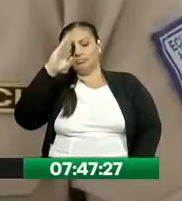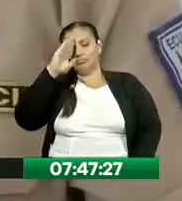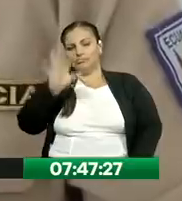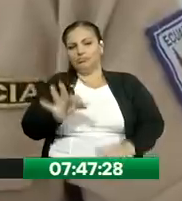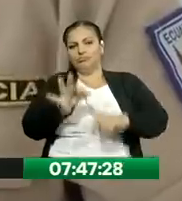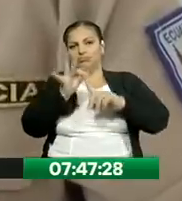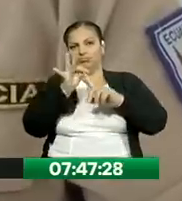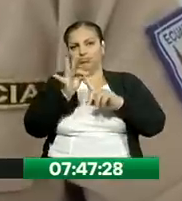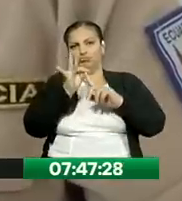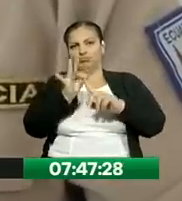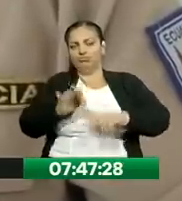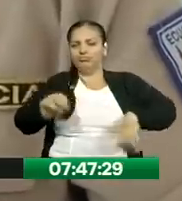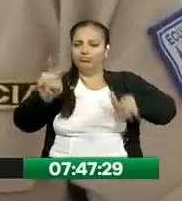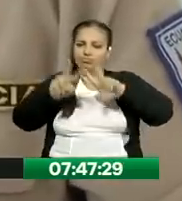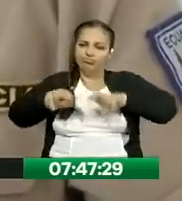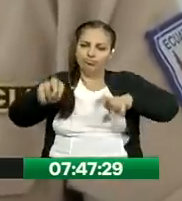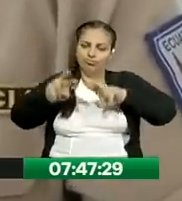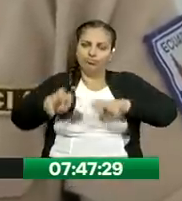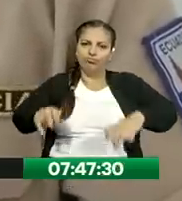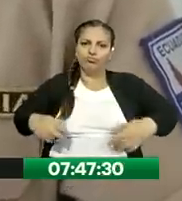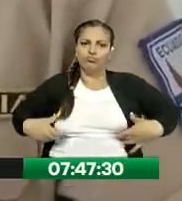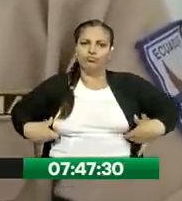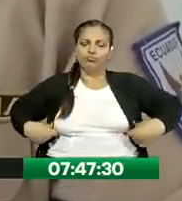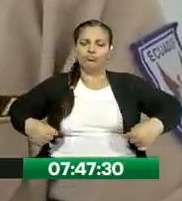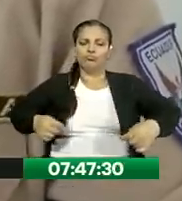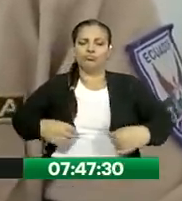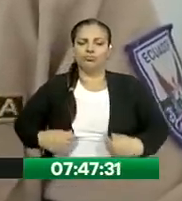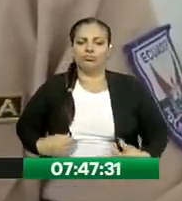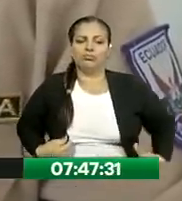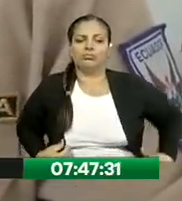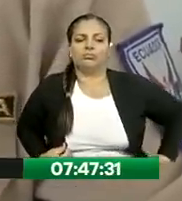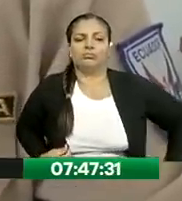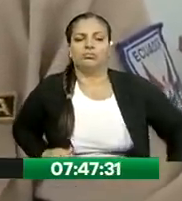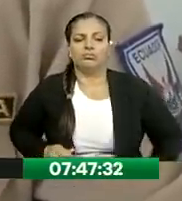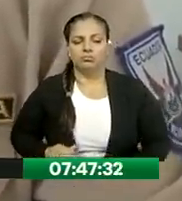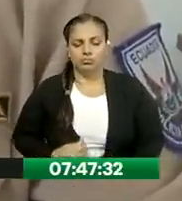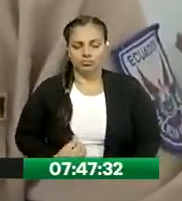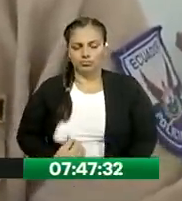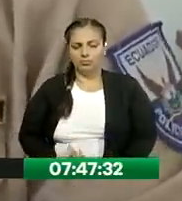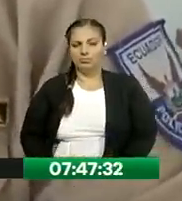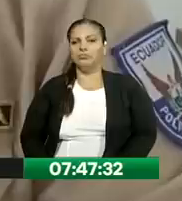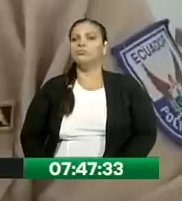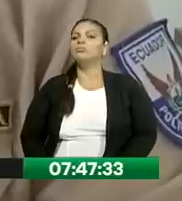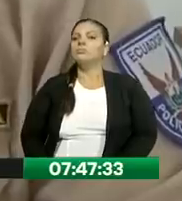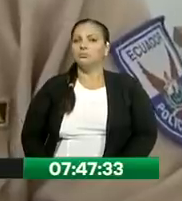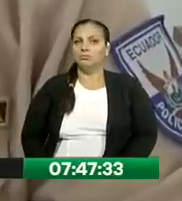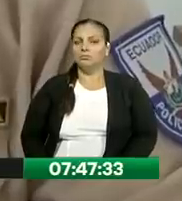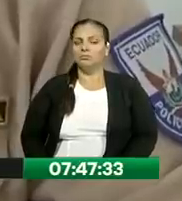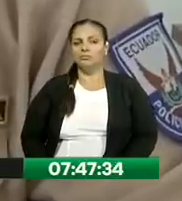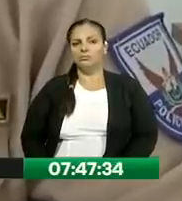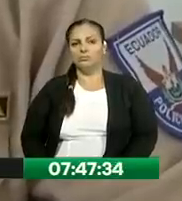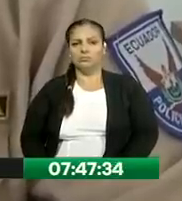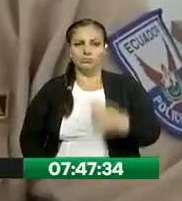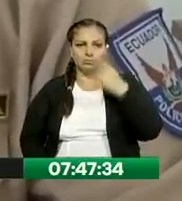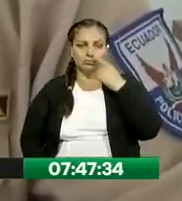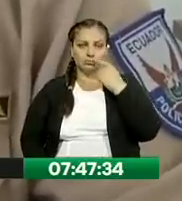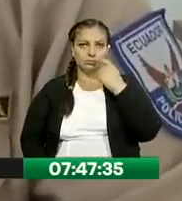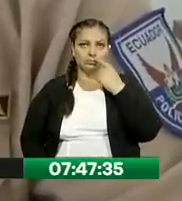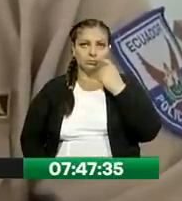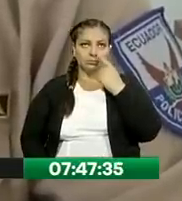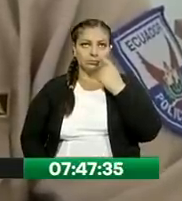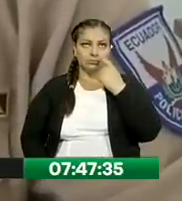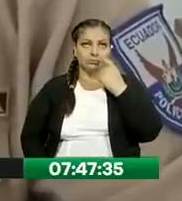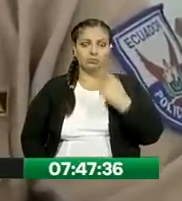ciudadano de apellidos Colorado Delgado Luis Edison. Al momento de revisar se encontró